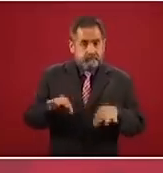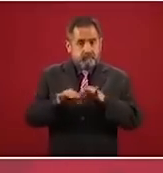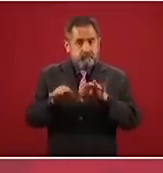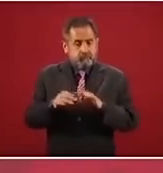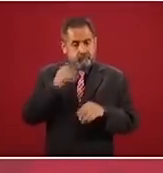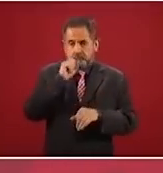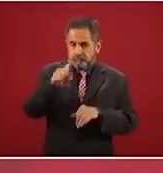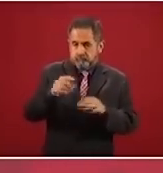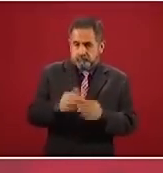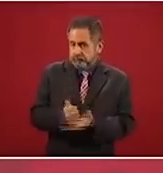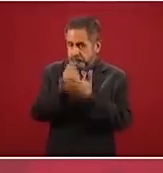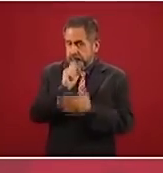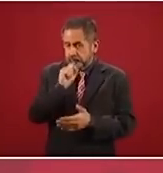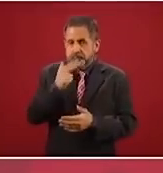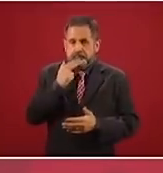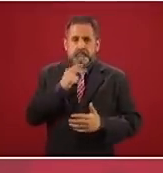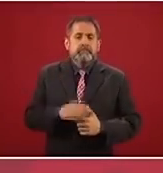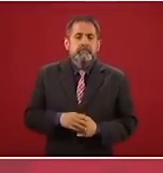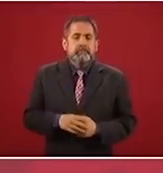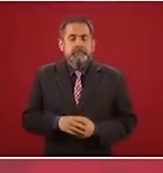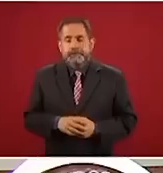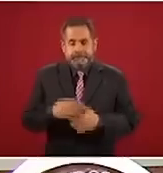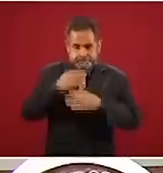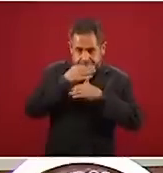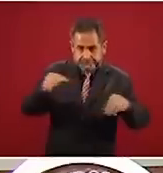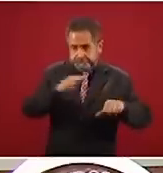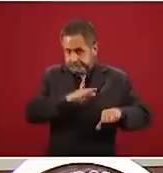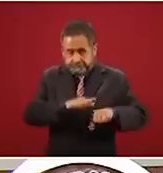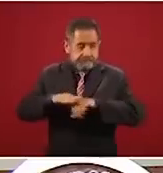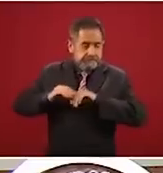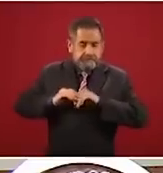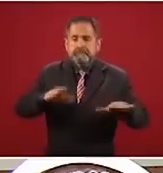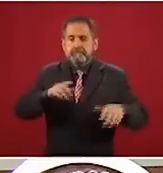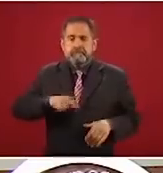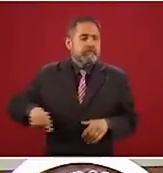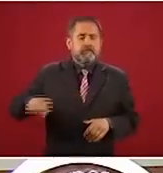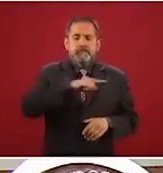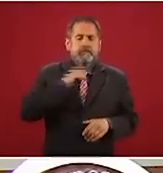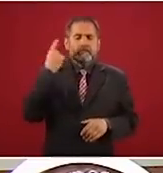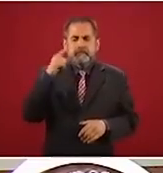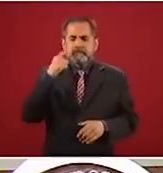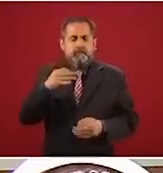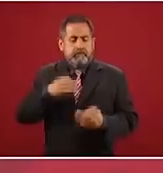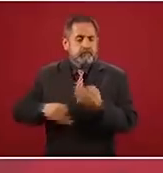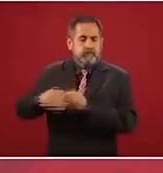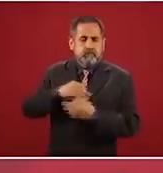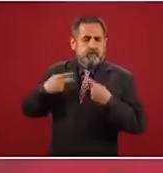ayuda porque es un mensaje para que todos